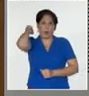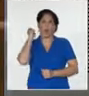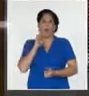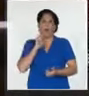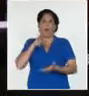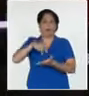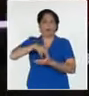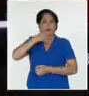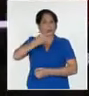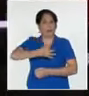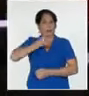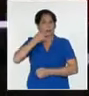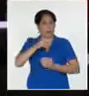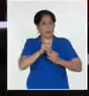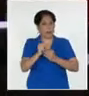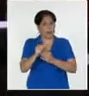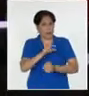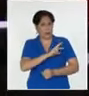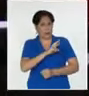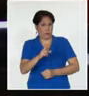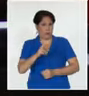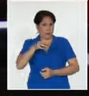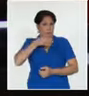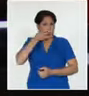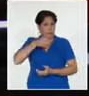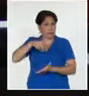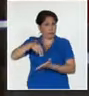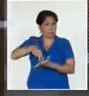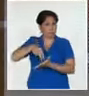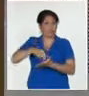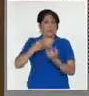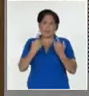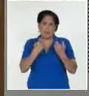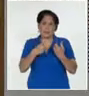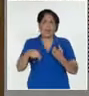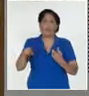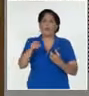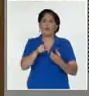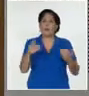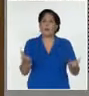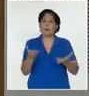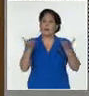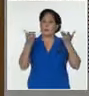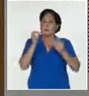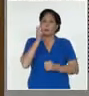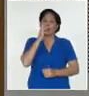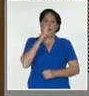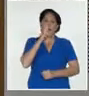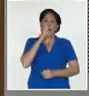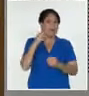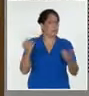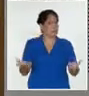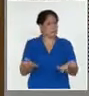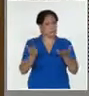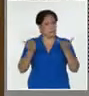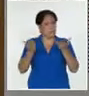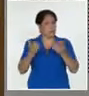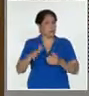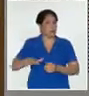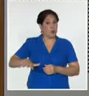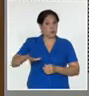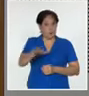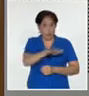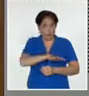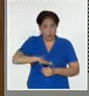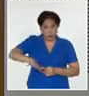Castro Ruz, líder de la Revolución Cubana, sobre la necesidad de revitalizar las organizaciones de masas en todas las esferas de la